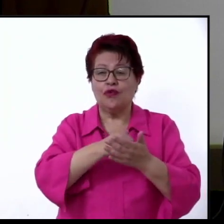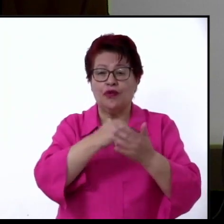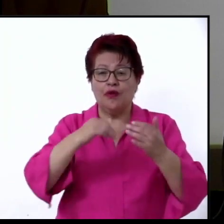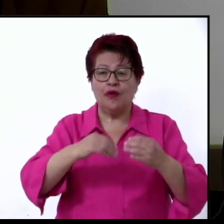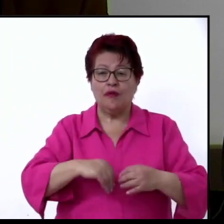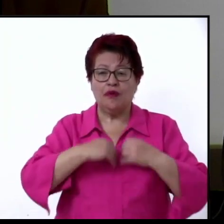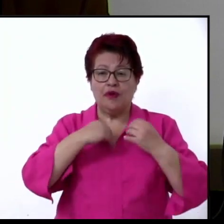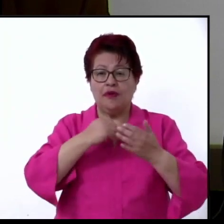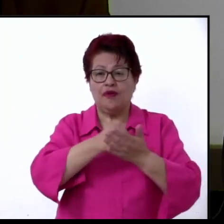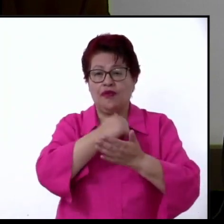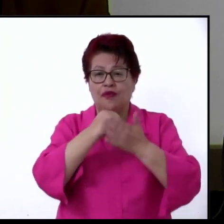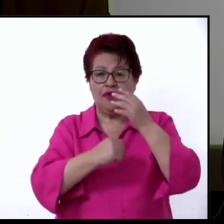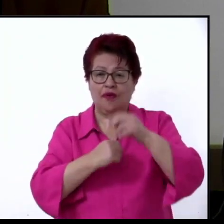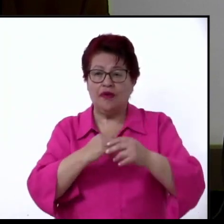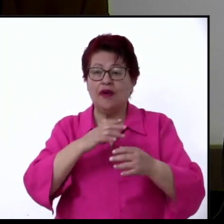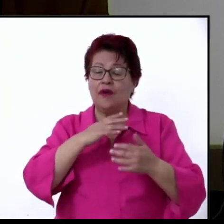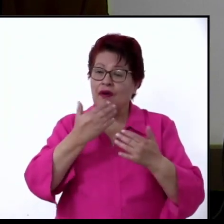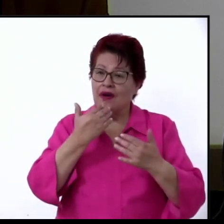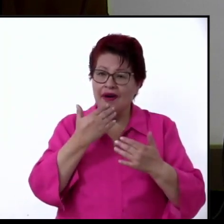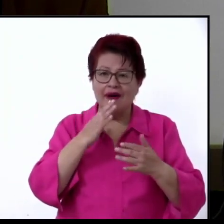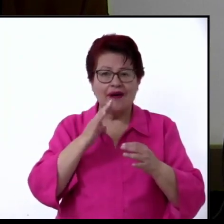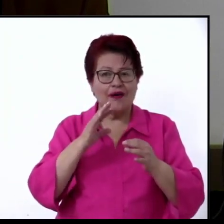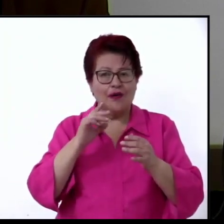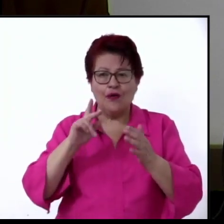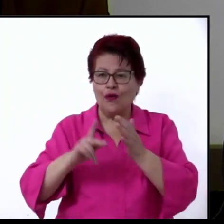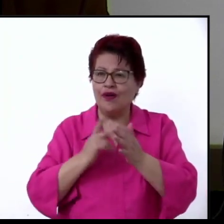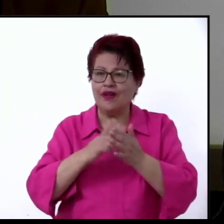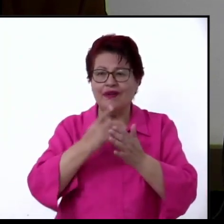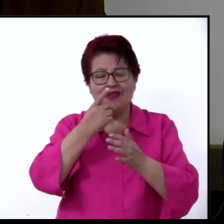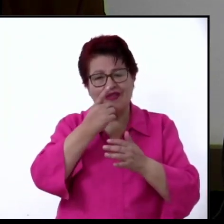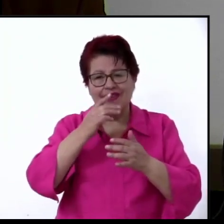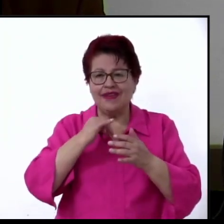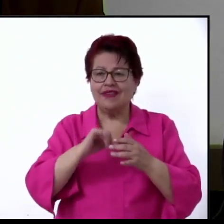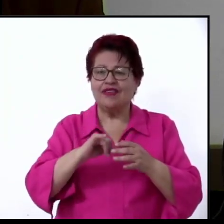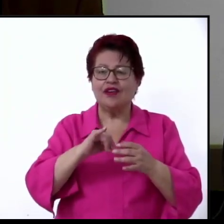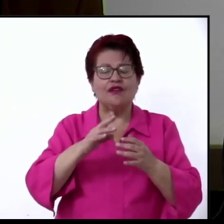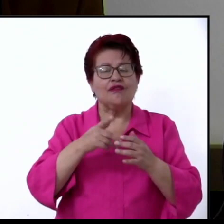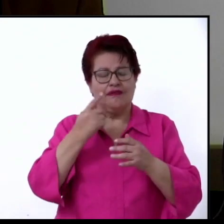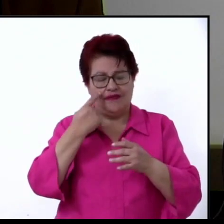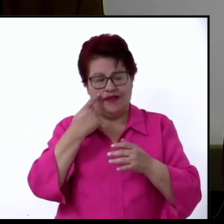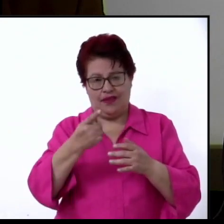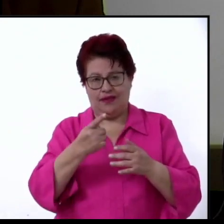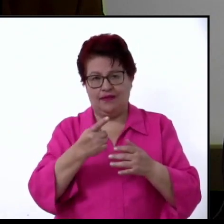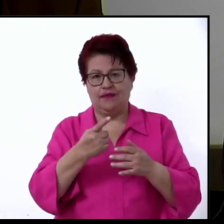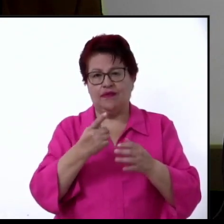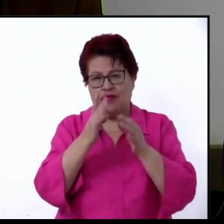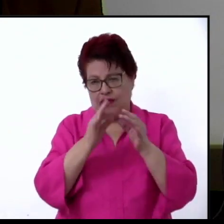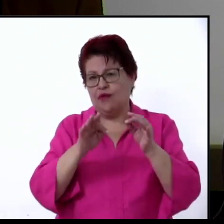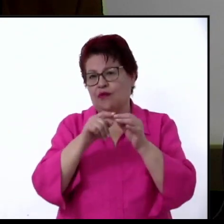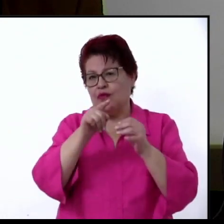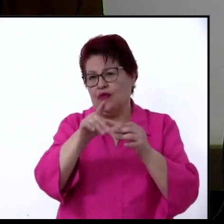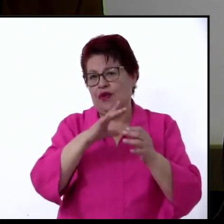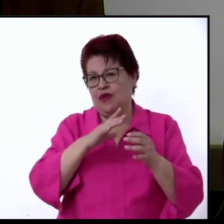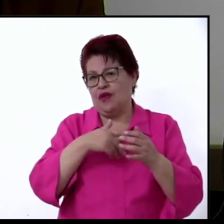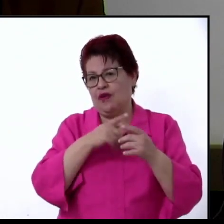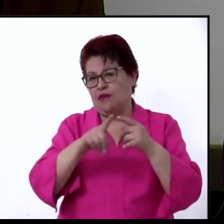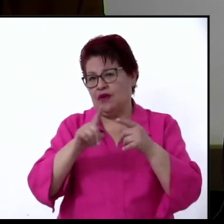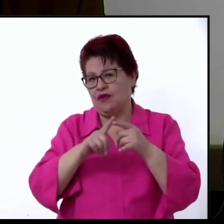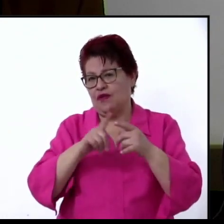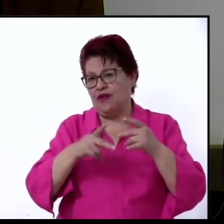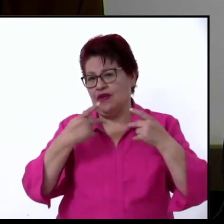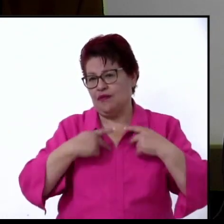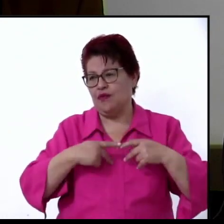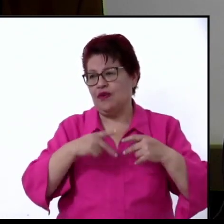México y que tú afortunadamente remarcas, diputada Lulú, porque fíjate que es fundamental para que las personas